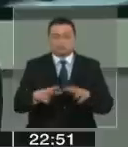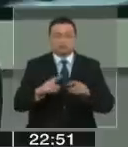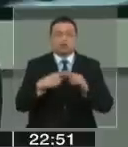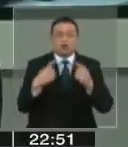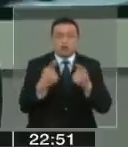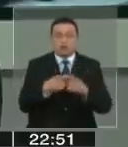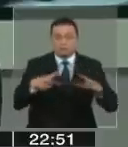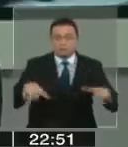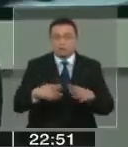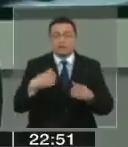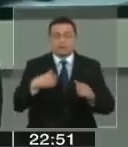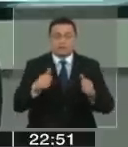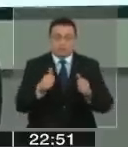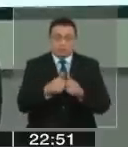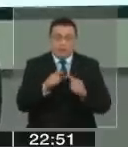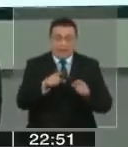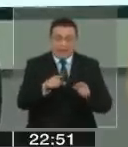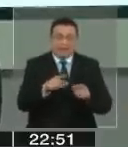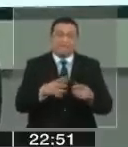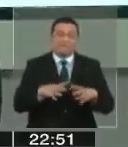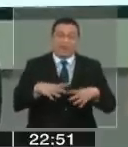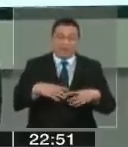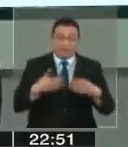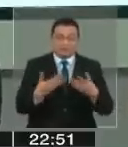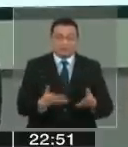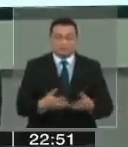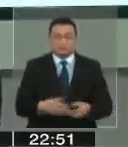rodea en que ella sea feliz.